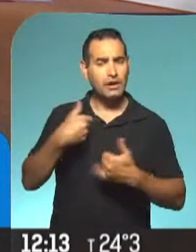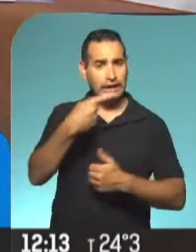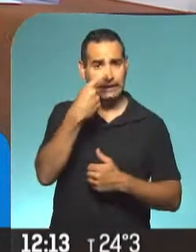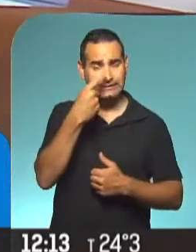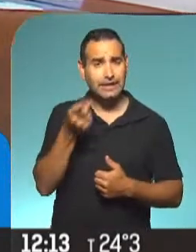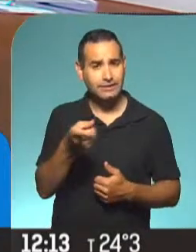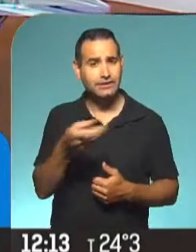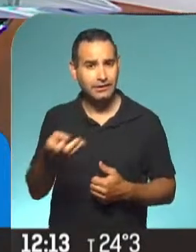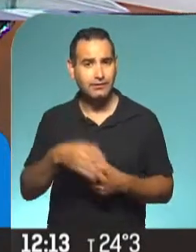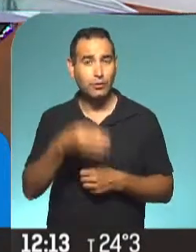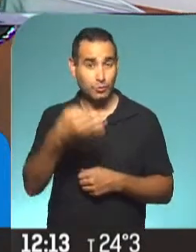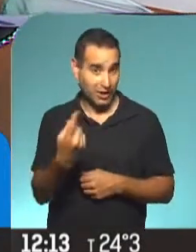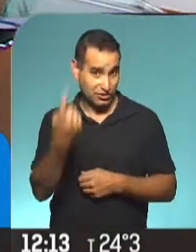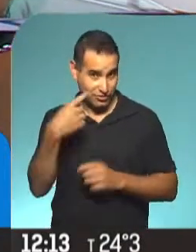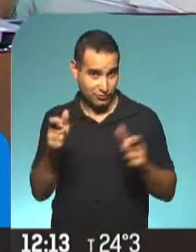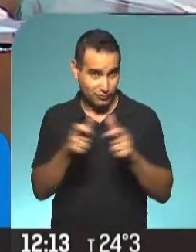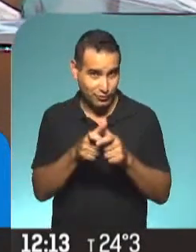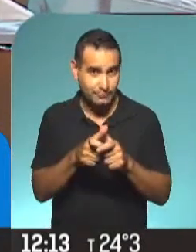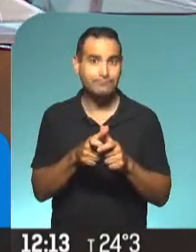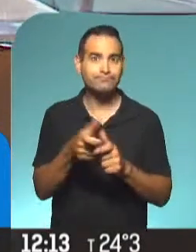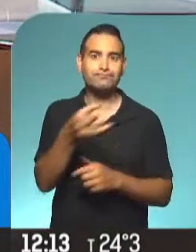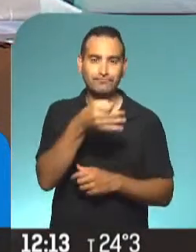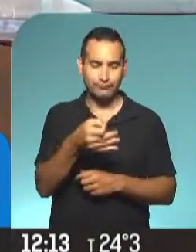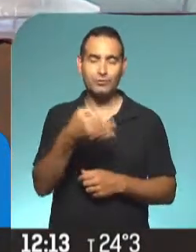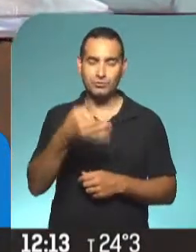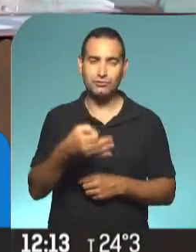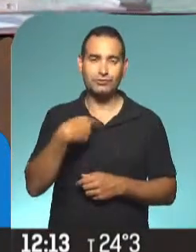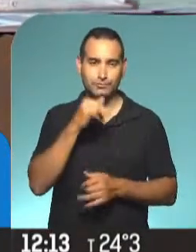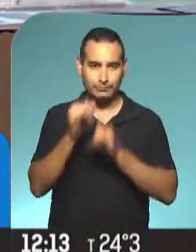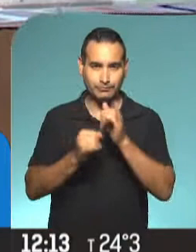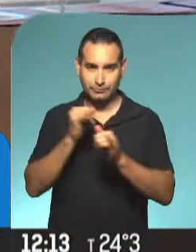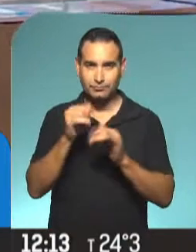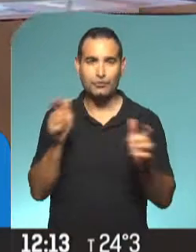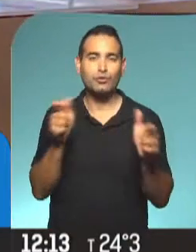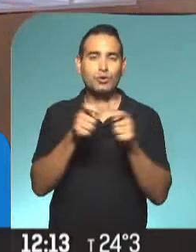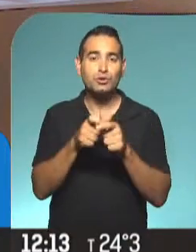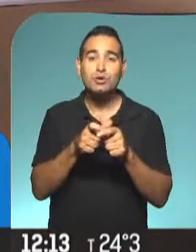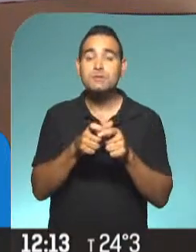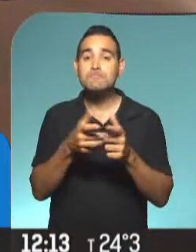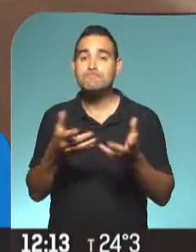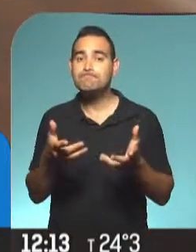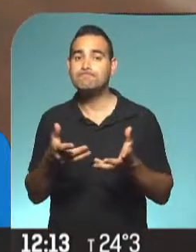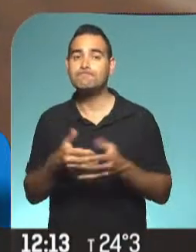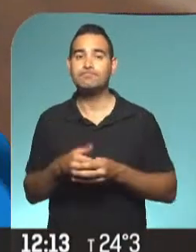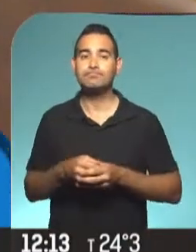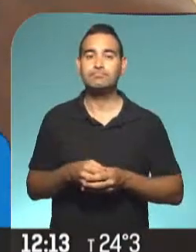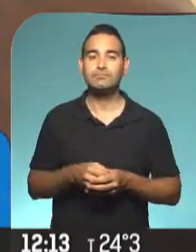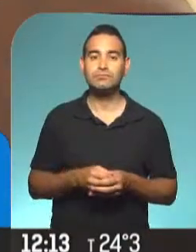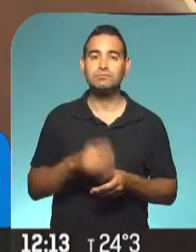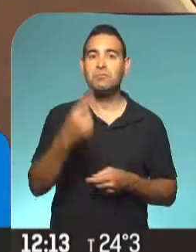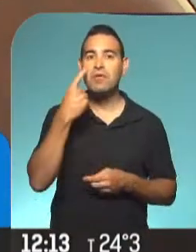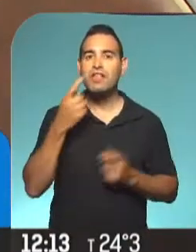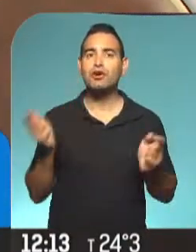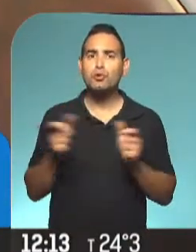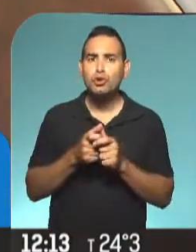nos estamos metiendo en la reunión de ayer, ¿no? Exactamente. Eso le iba a consultar justamente cómo están viendo estos